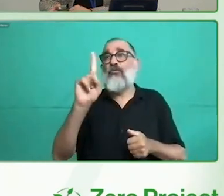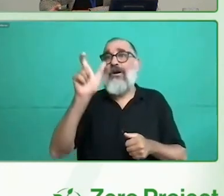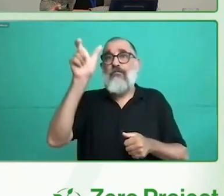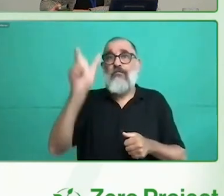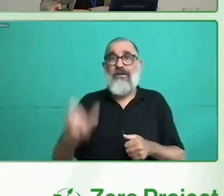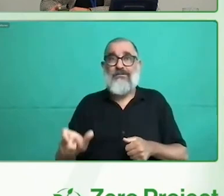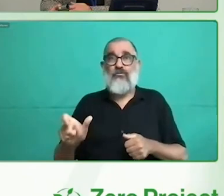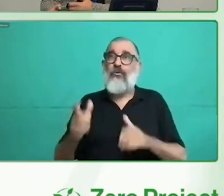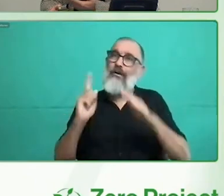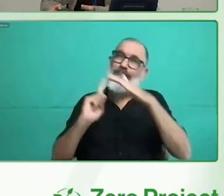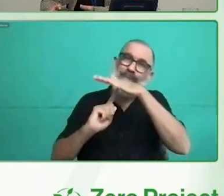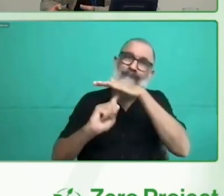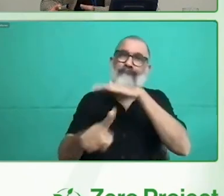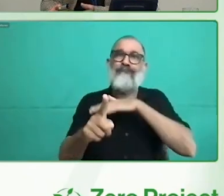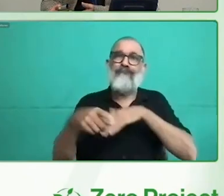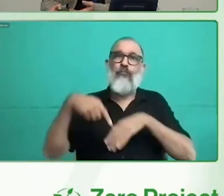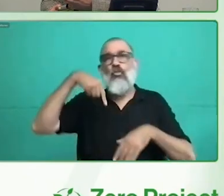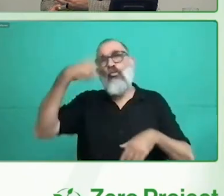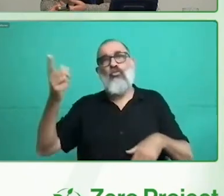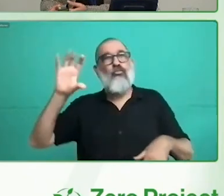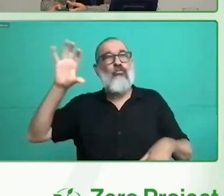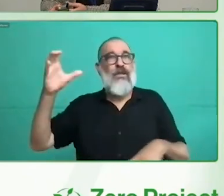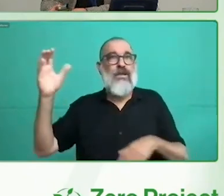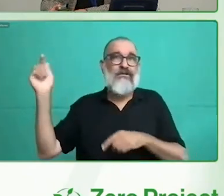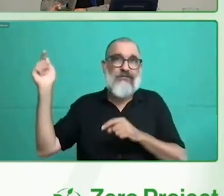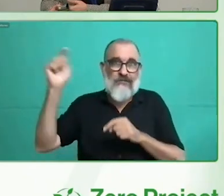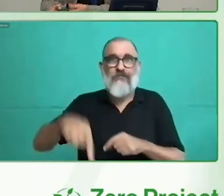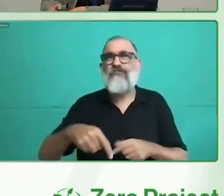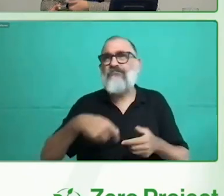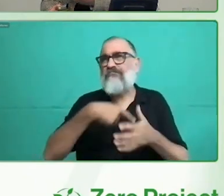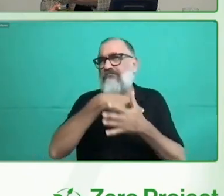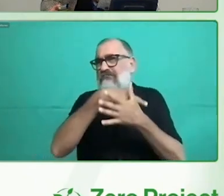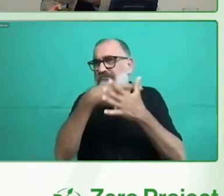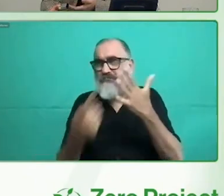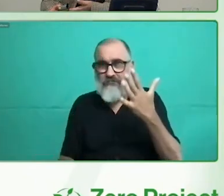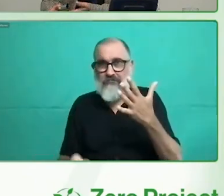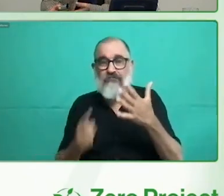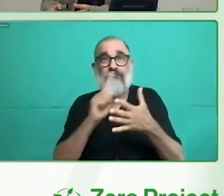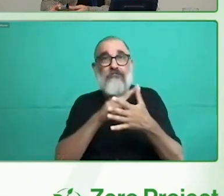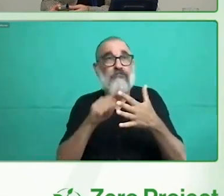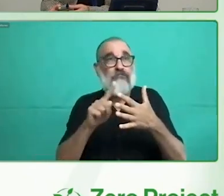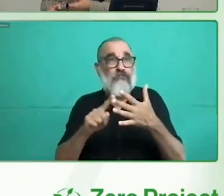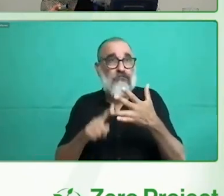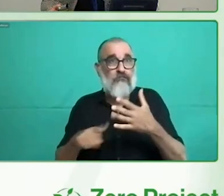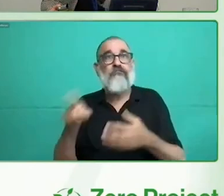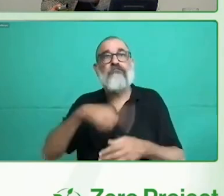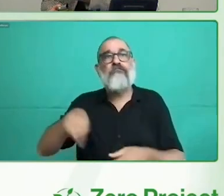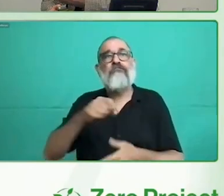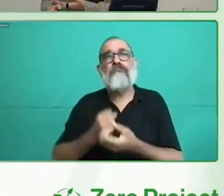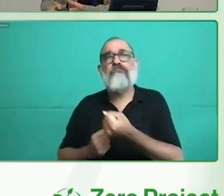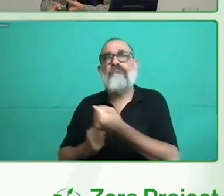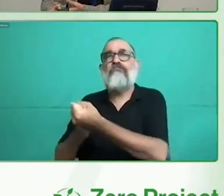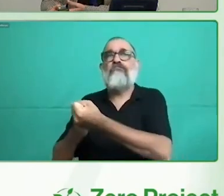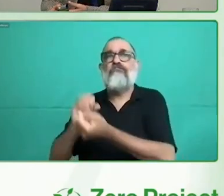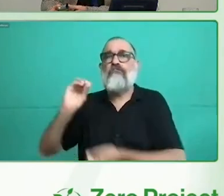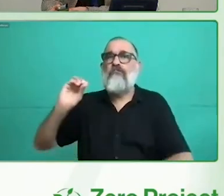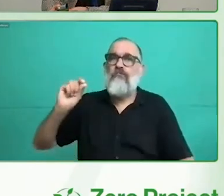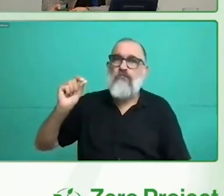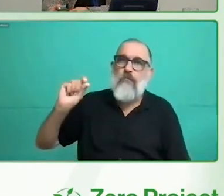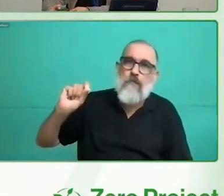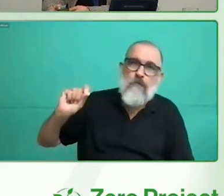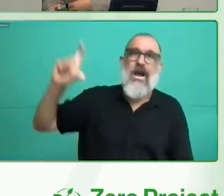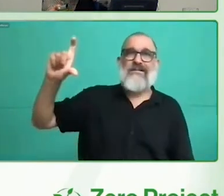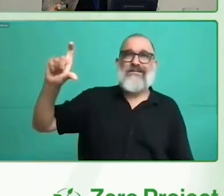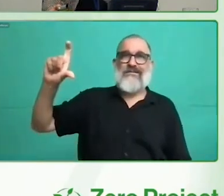último, recibirán también mayor financiación si operan o promueven sectores, ciertos sectores, ¿no? Sectores en